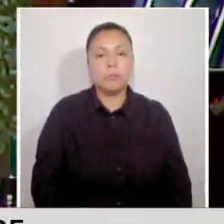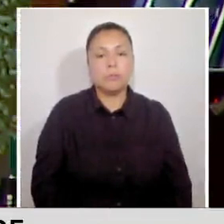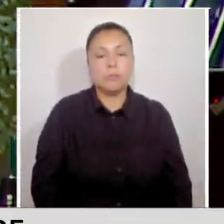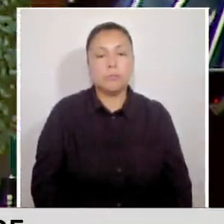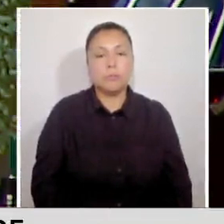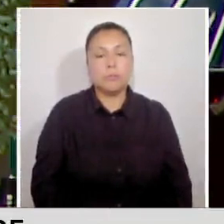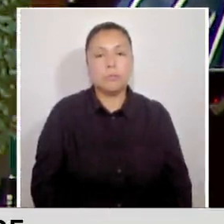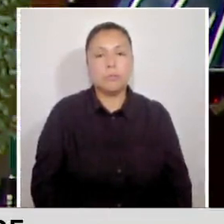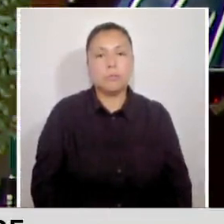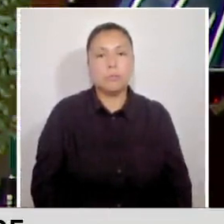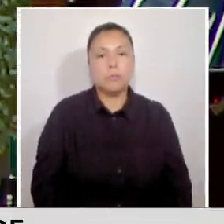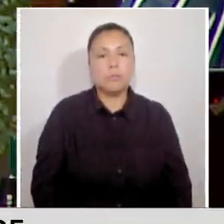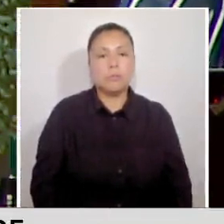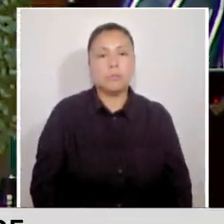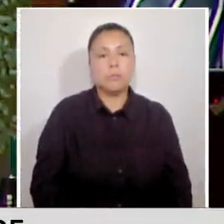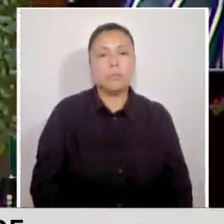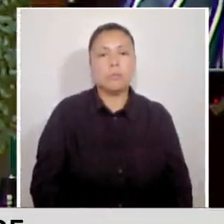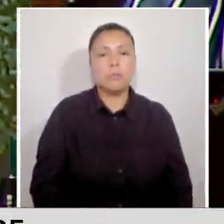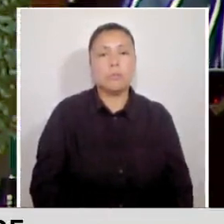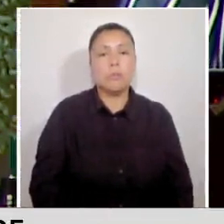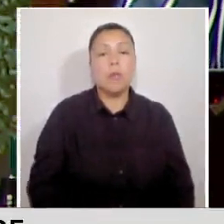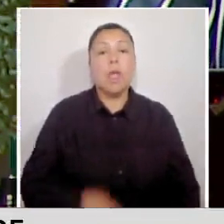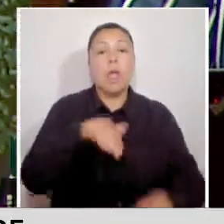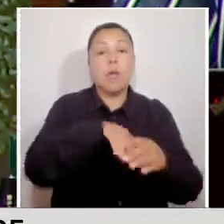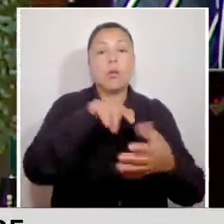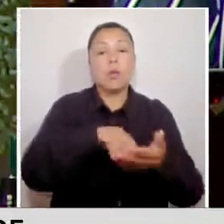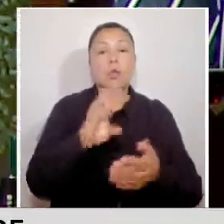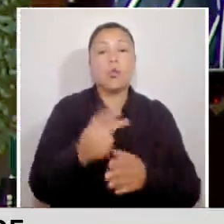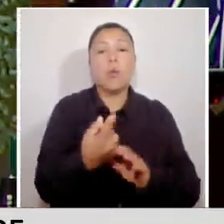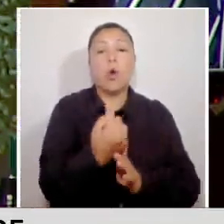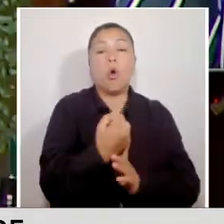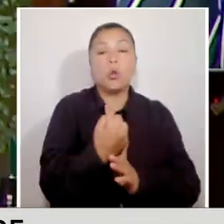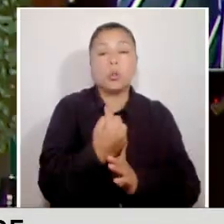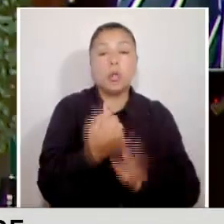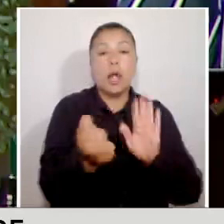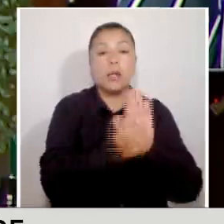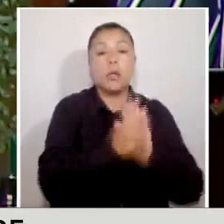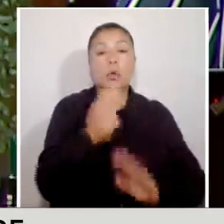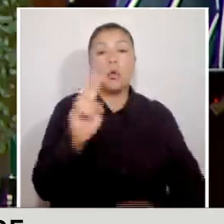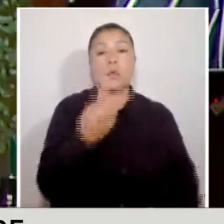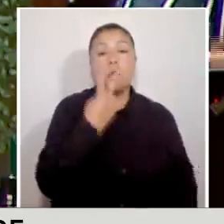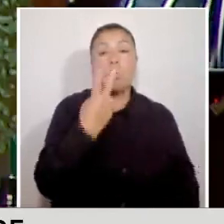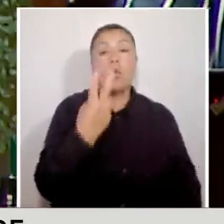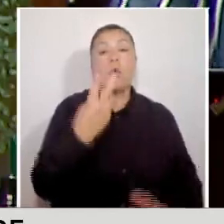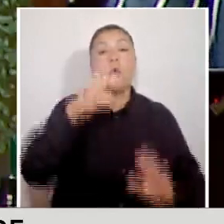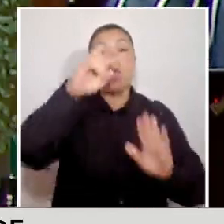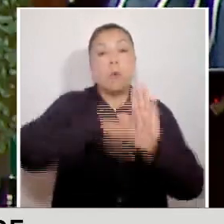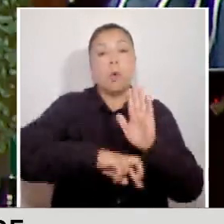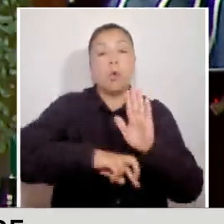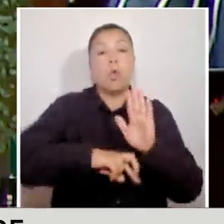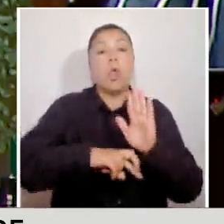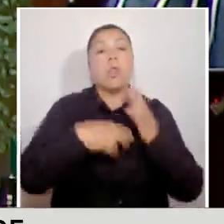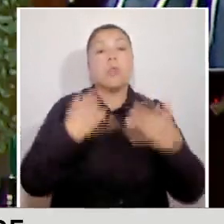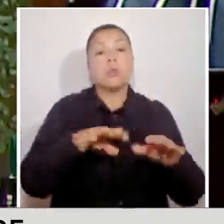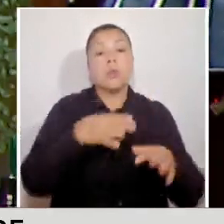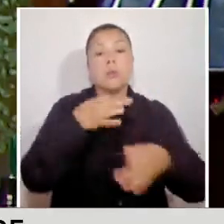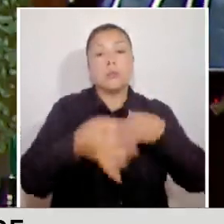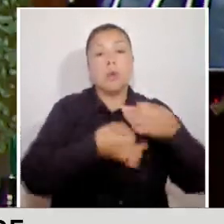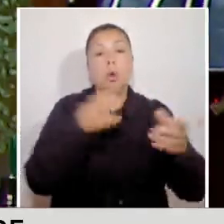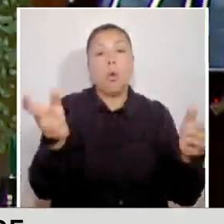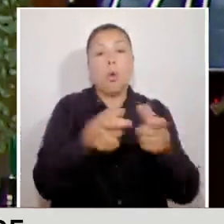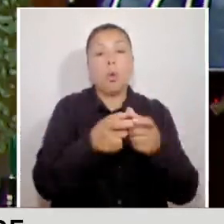aprobado en votación particular el numeral 11 del artículo segundo del proyecto en los términos propuestos por la comisión de